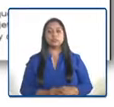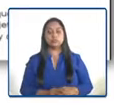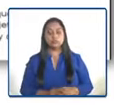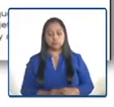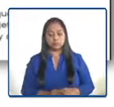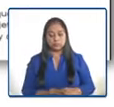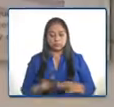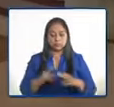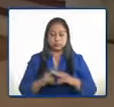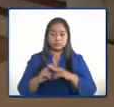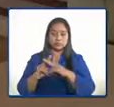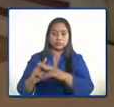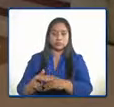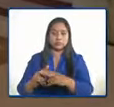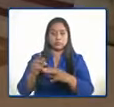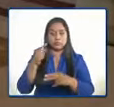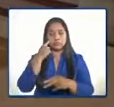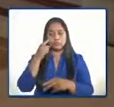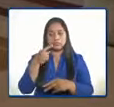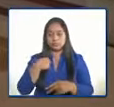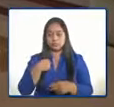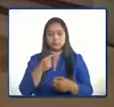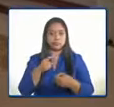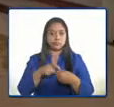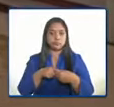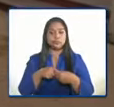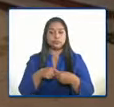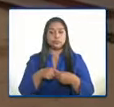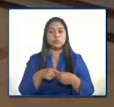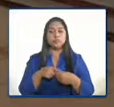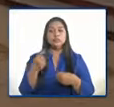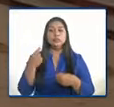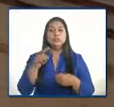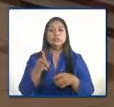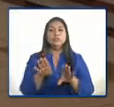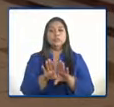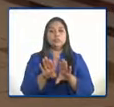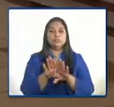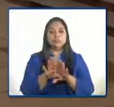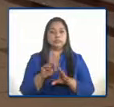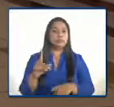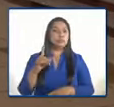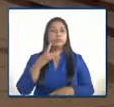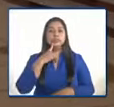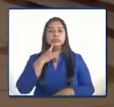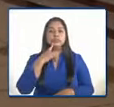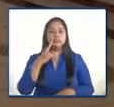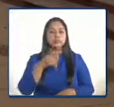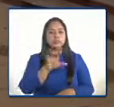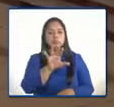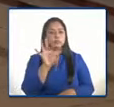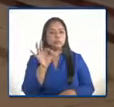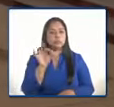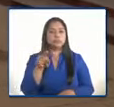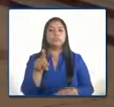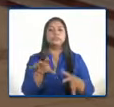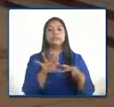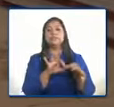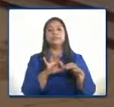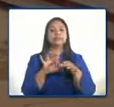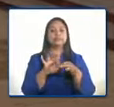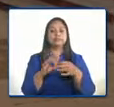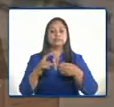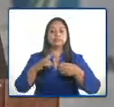Portuaria Nacional, a la cual pertenezco, como la autoridad designada, o sea, la organización dentro